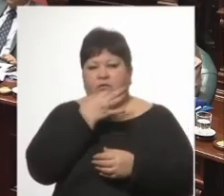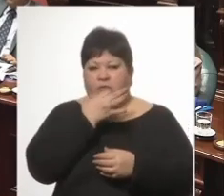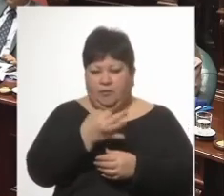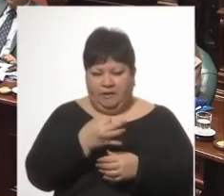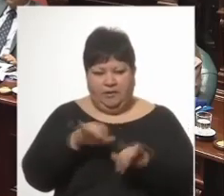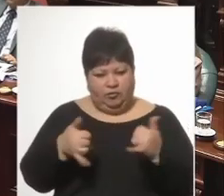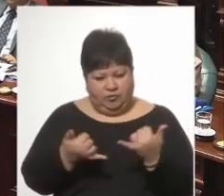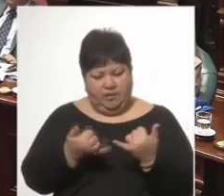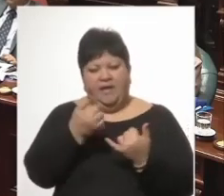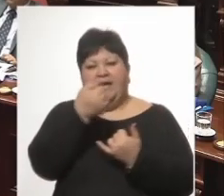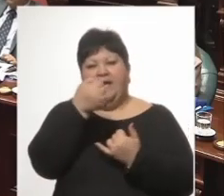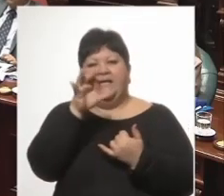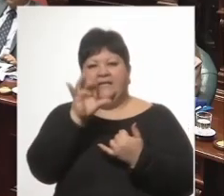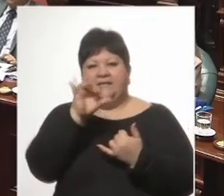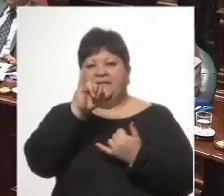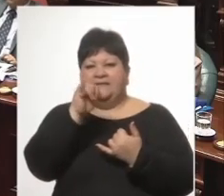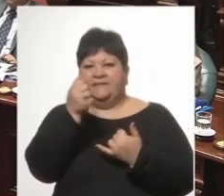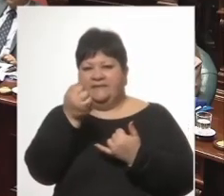senadora Siaín,